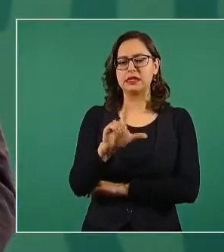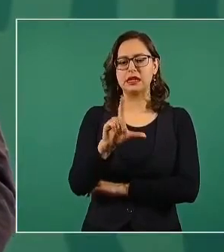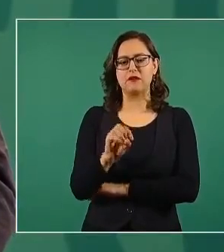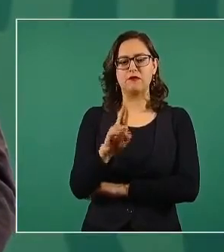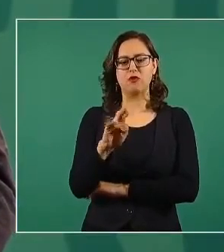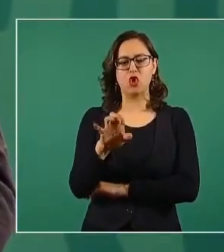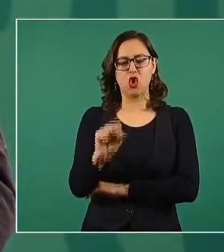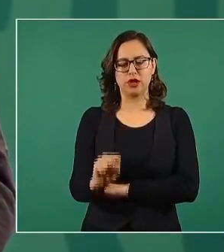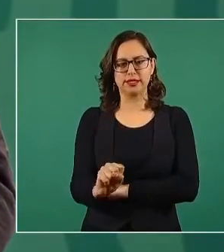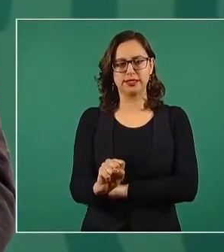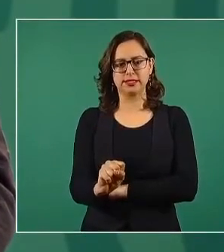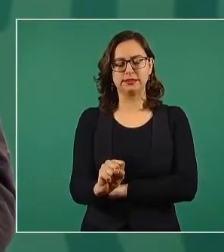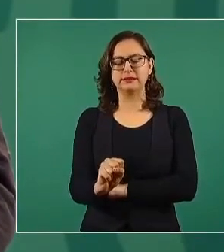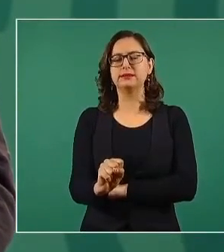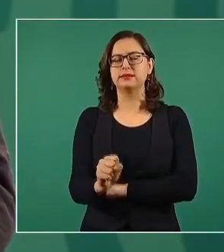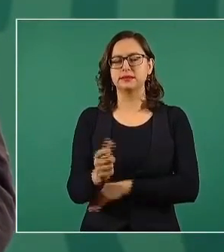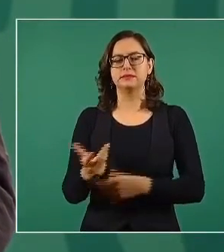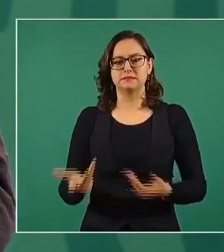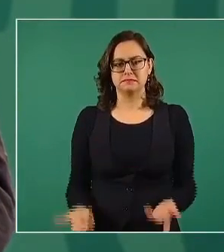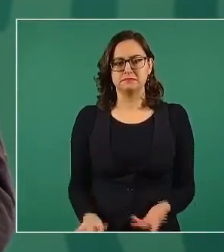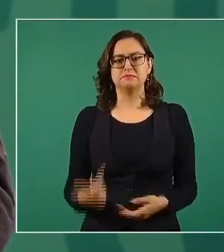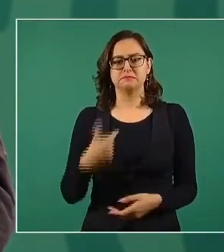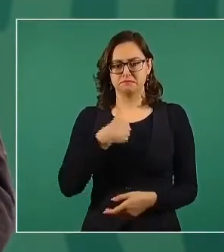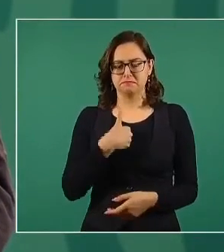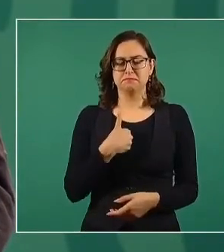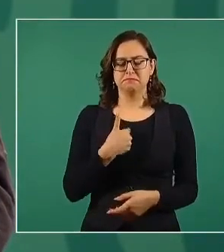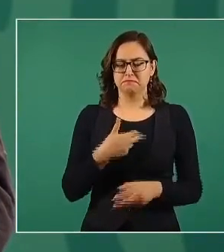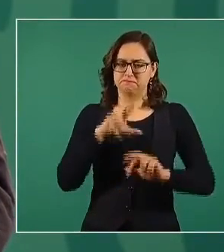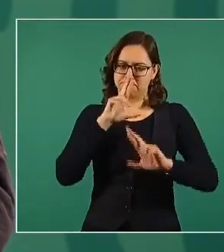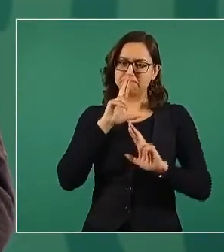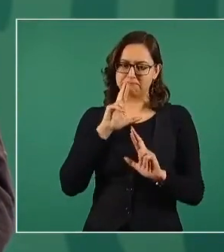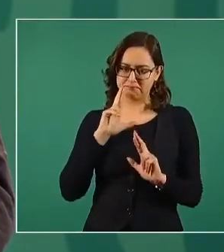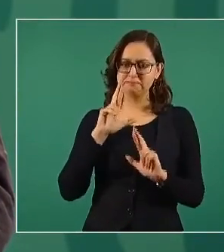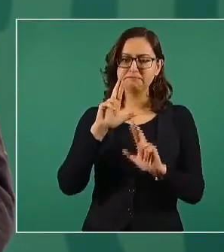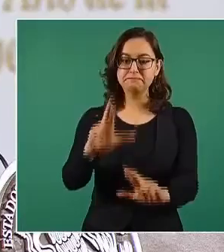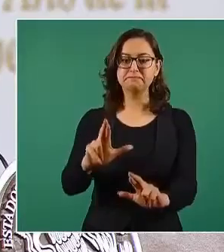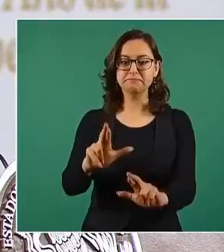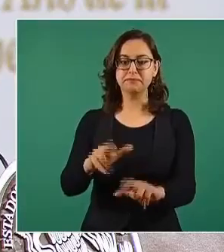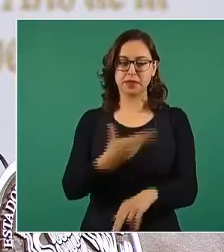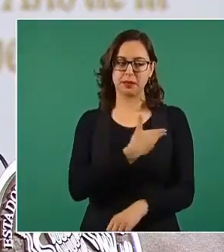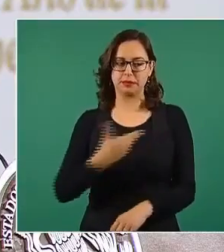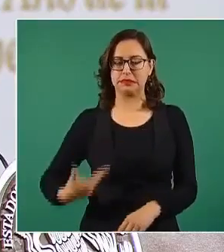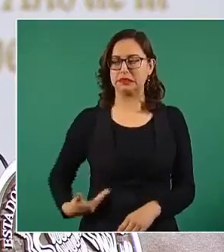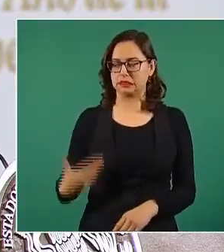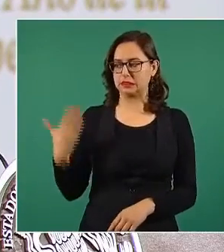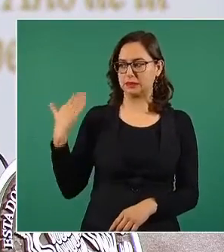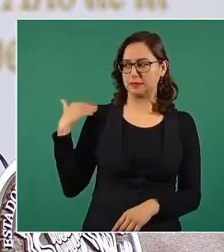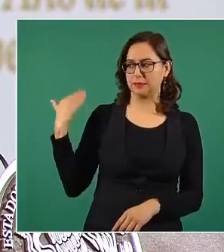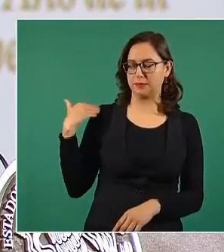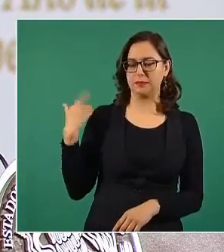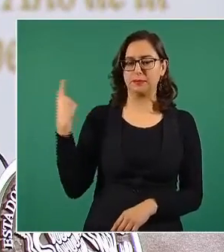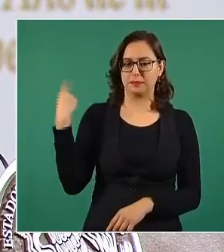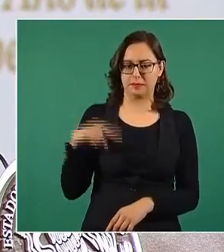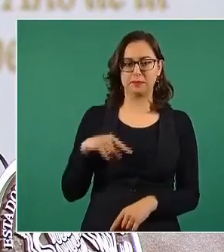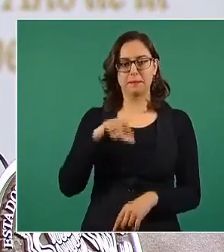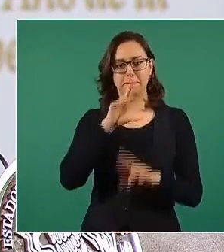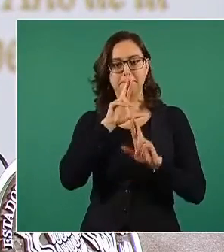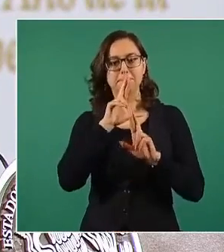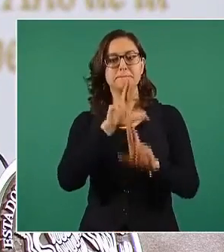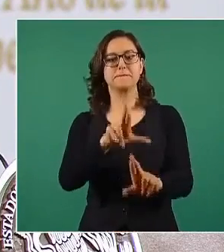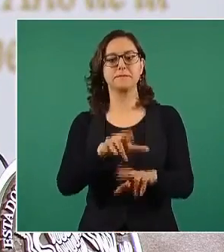la respuesta que nos pide el presidente es ¿qué es lo que hace el sistema